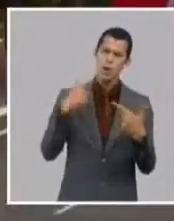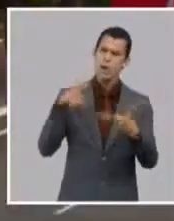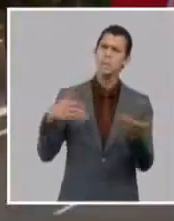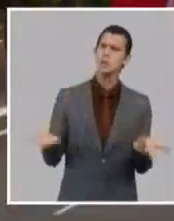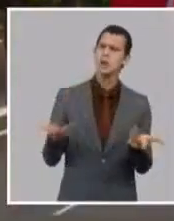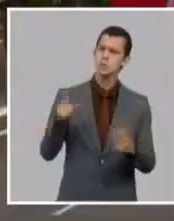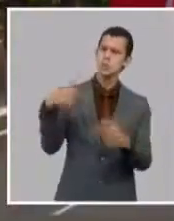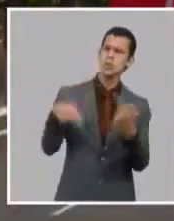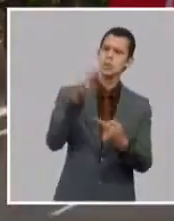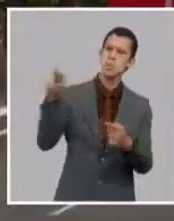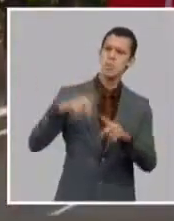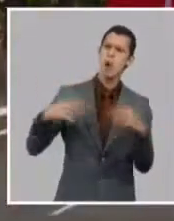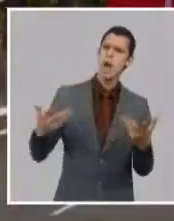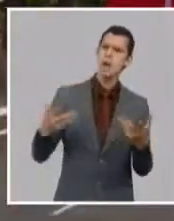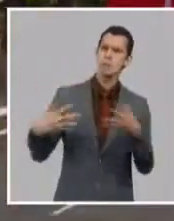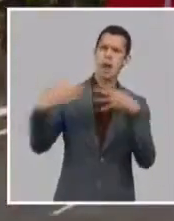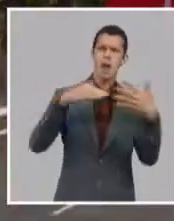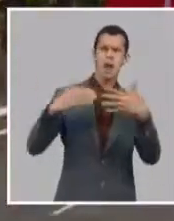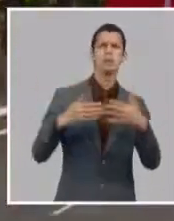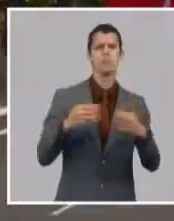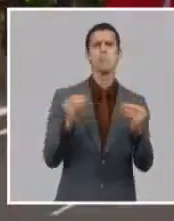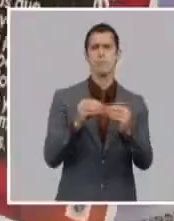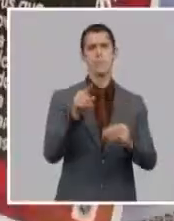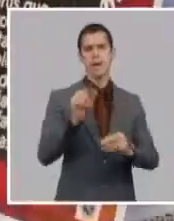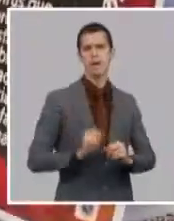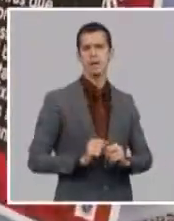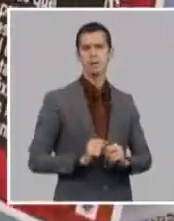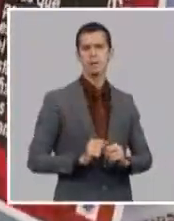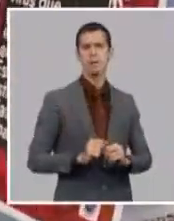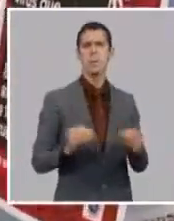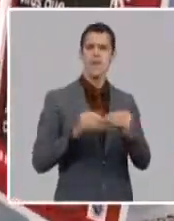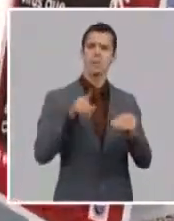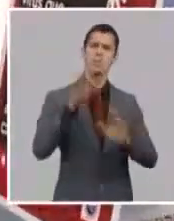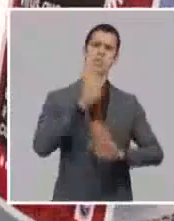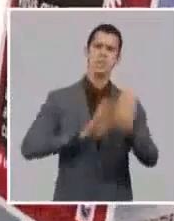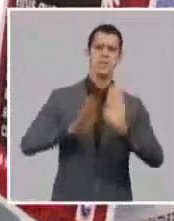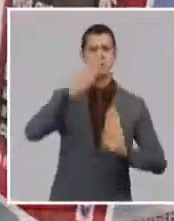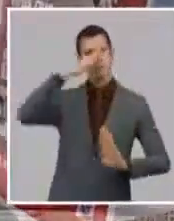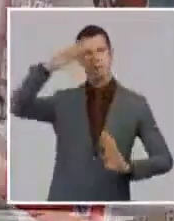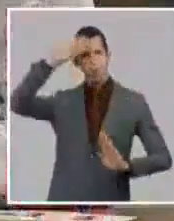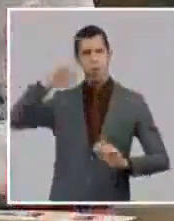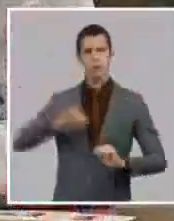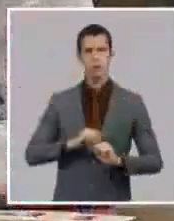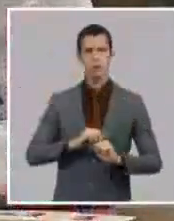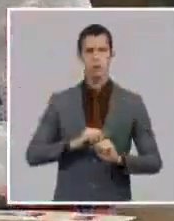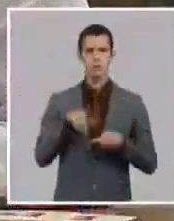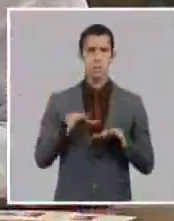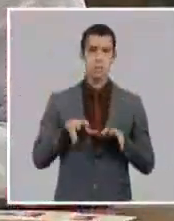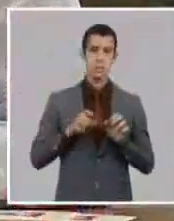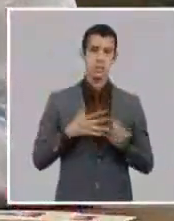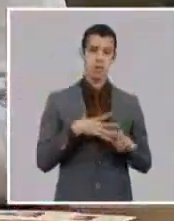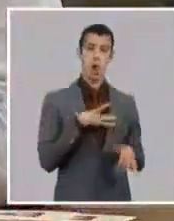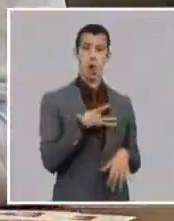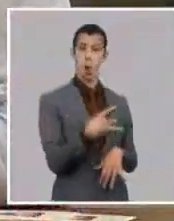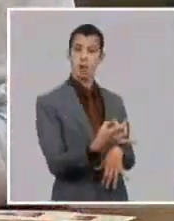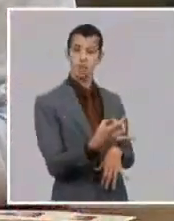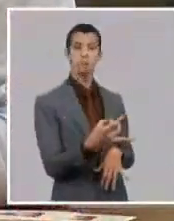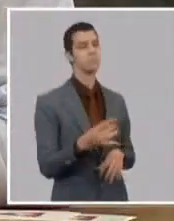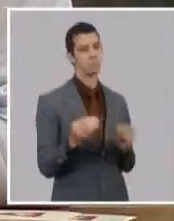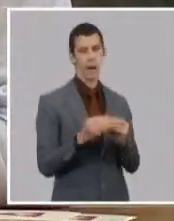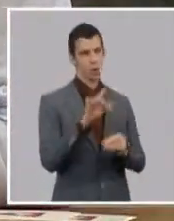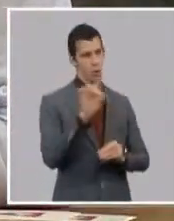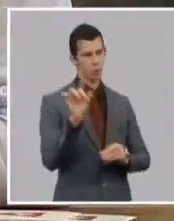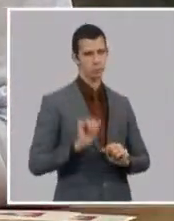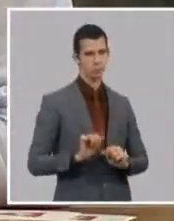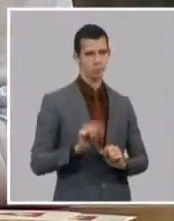esos disturbios. Entonces yo creo que también el otro saldo que nos deja esto es que nos provoca perfeccionamiento,